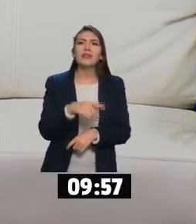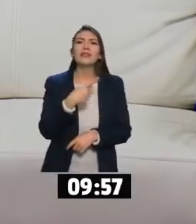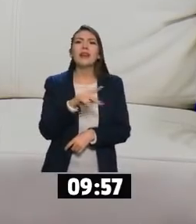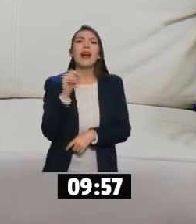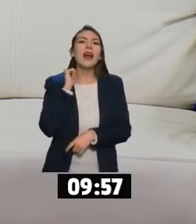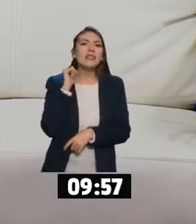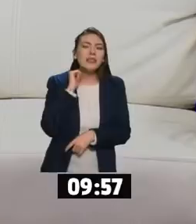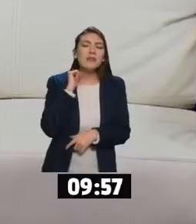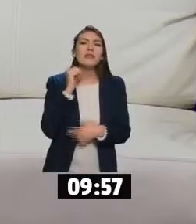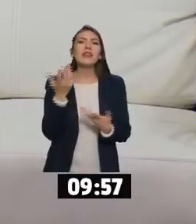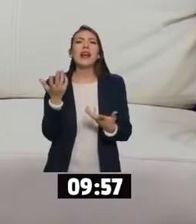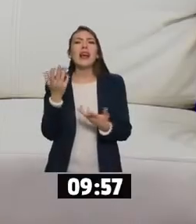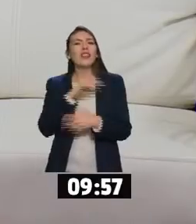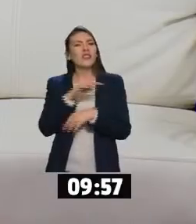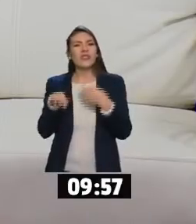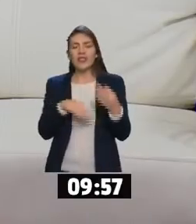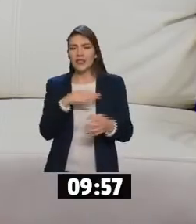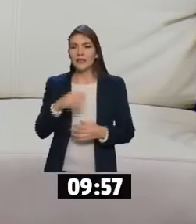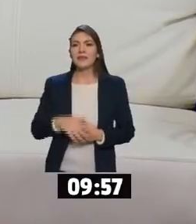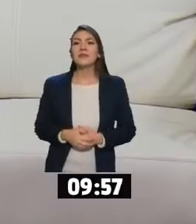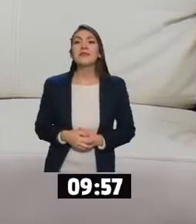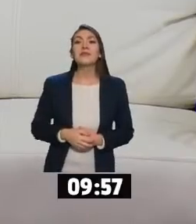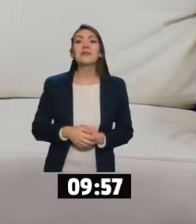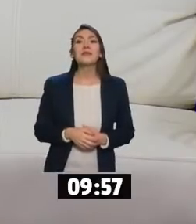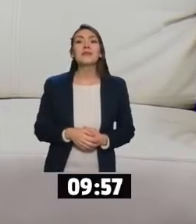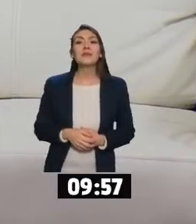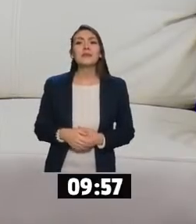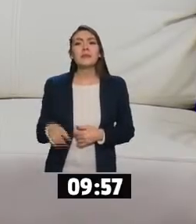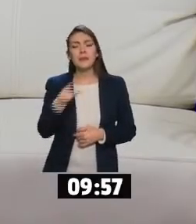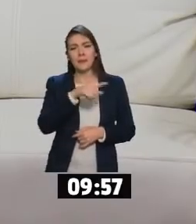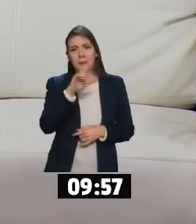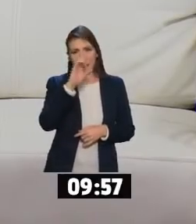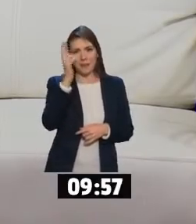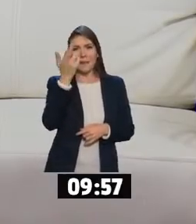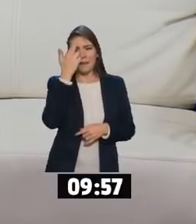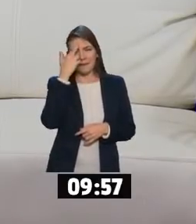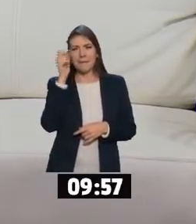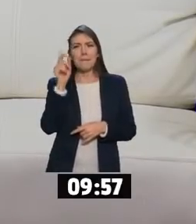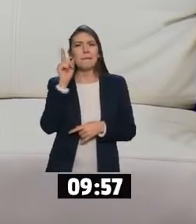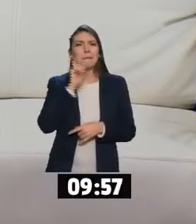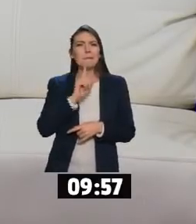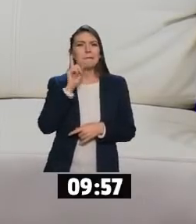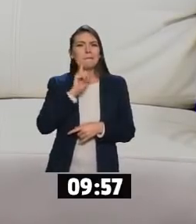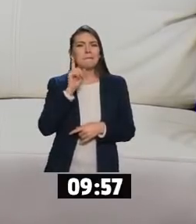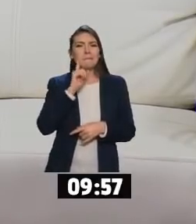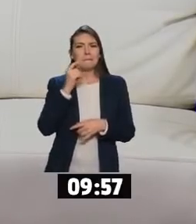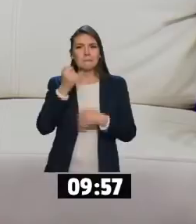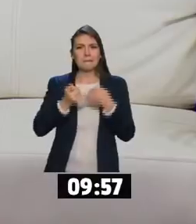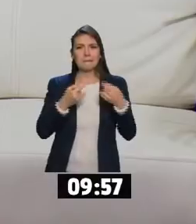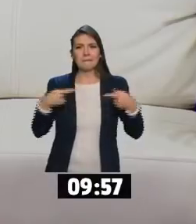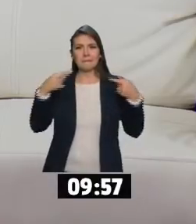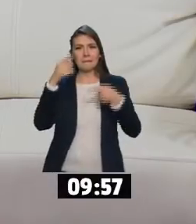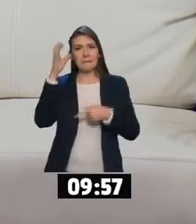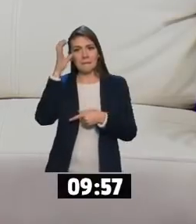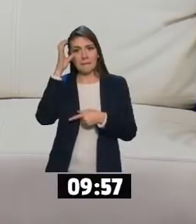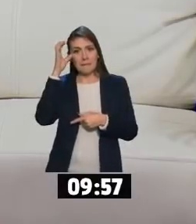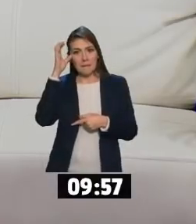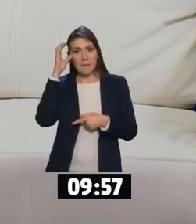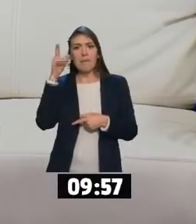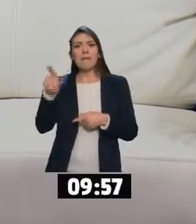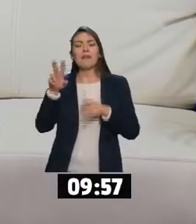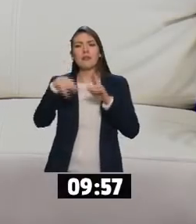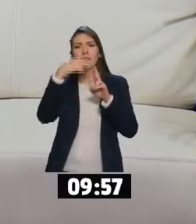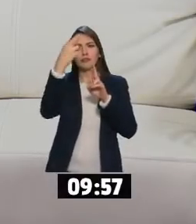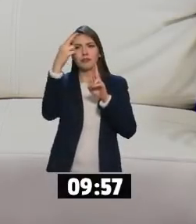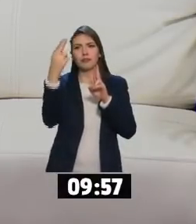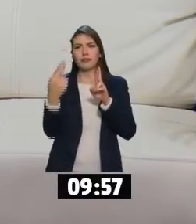que se hace en torno a estos juegos. Bueno, pues mire, recordarán ustedes a esta competidora china que se aventó unos 3 saltos fabulosos